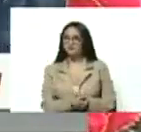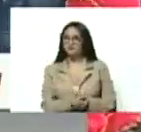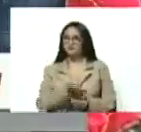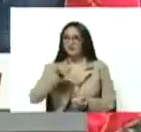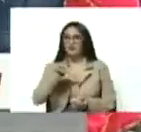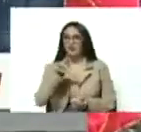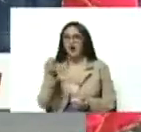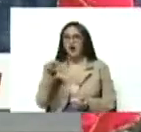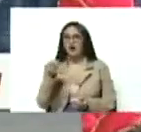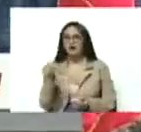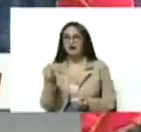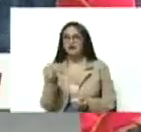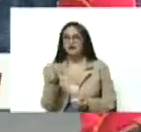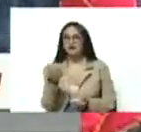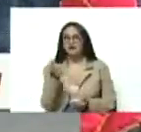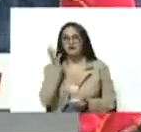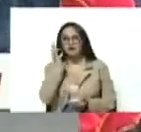Juana Ramírez no aró en el mar.